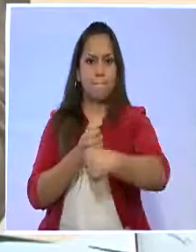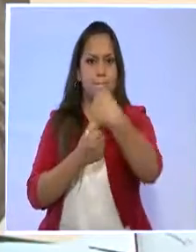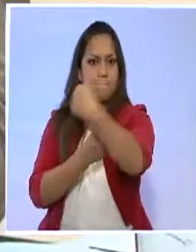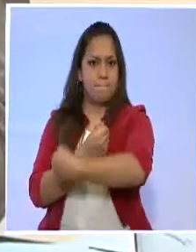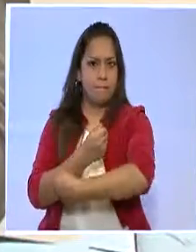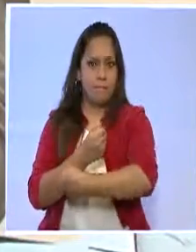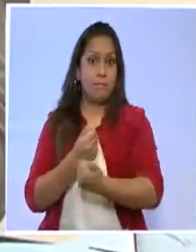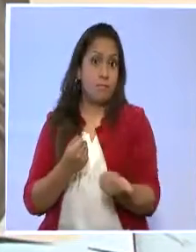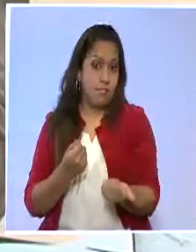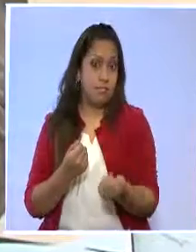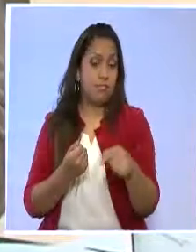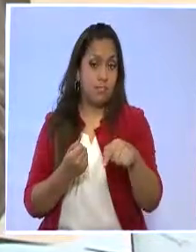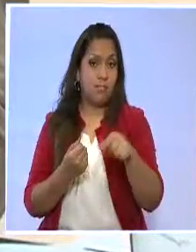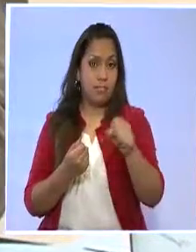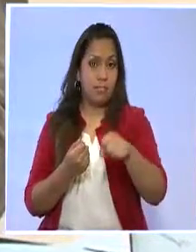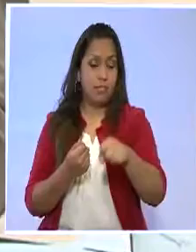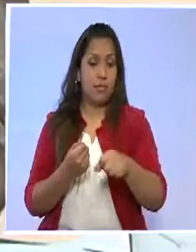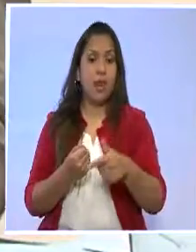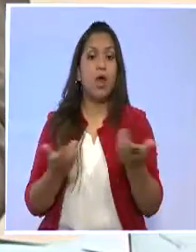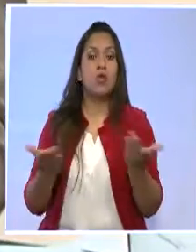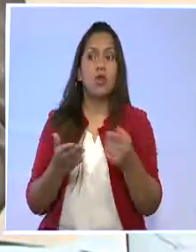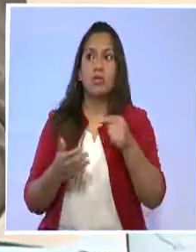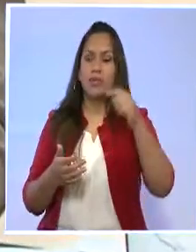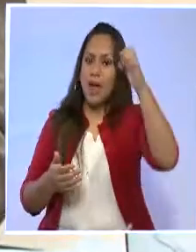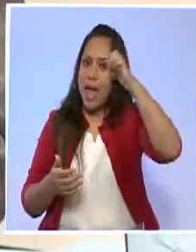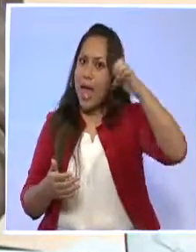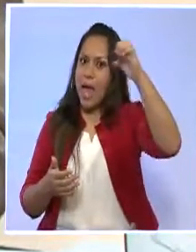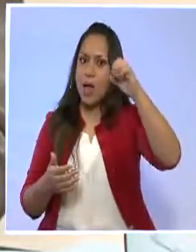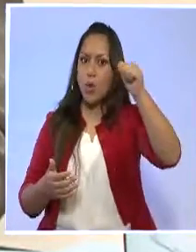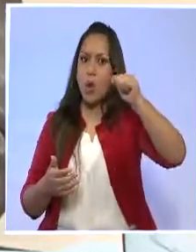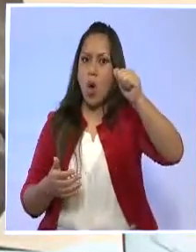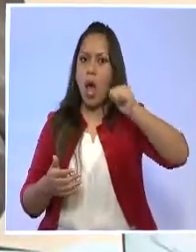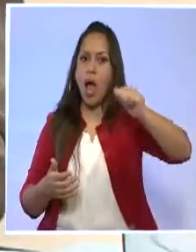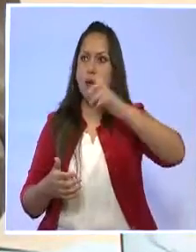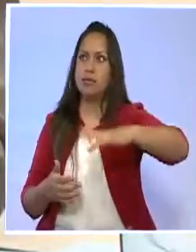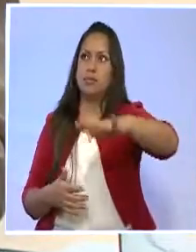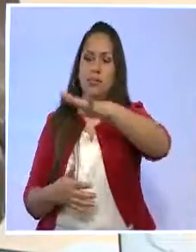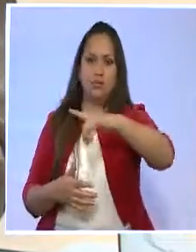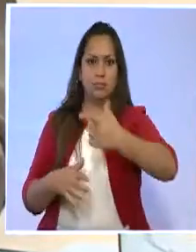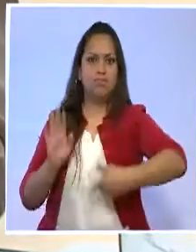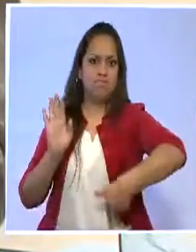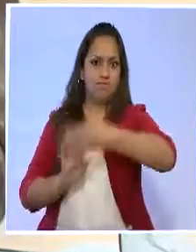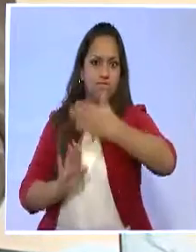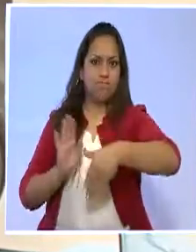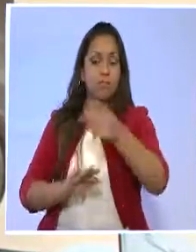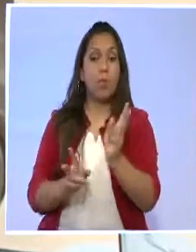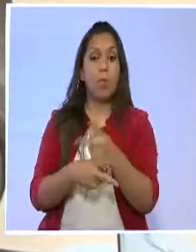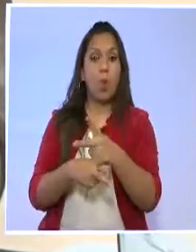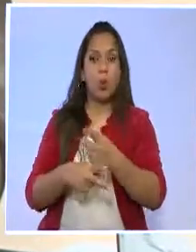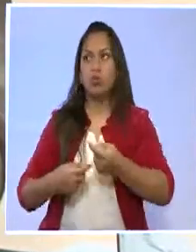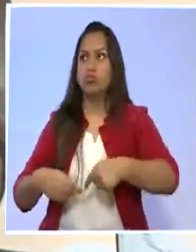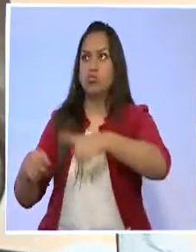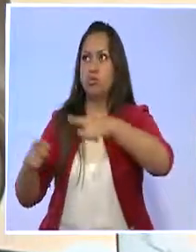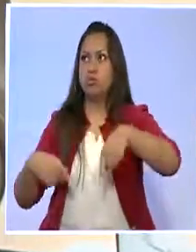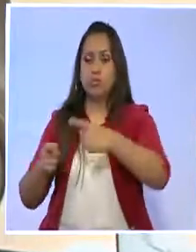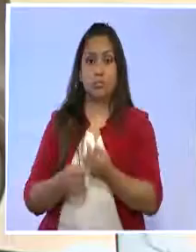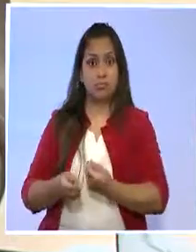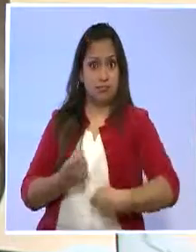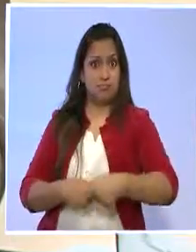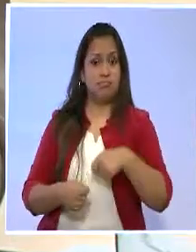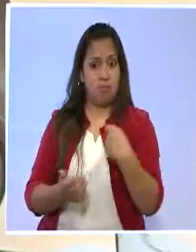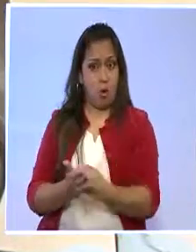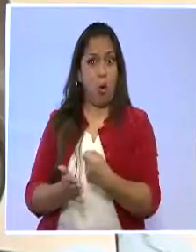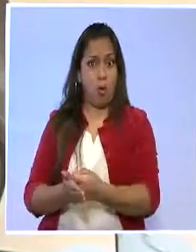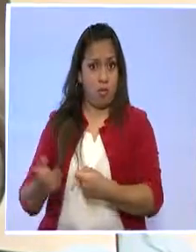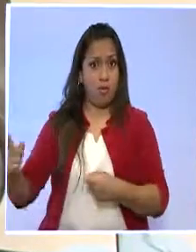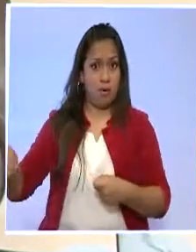esta región región euroasiática así que yo pienso que fue una visita en ese marco la importancia es la importancia de seguir fortaleciendo la